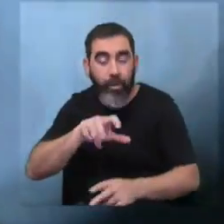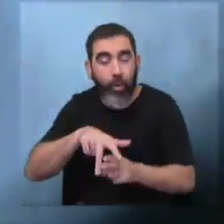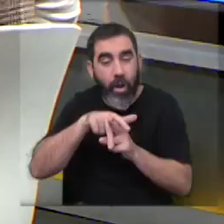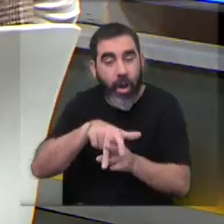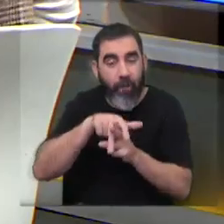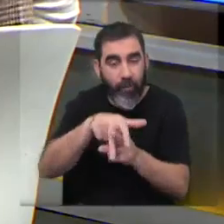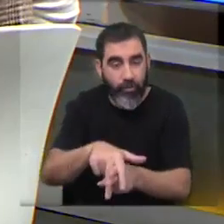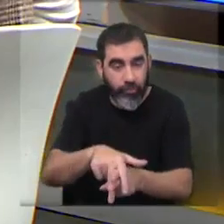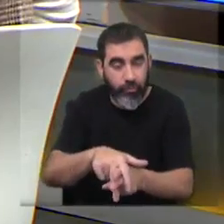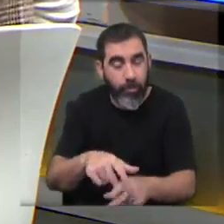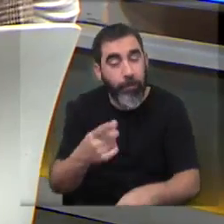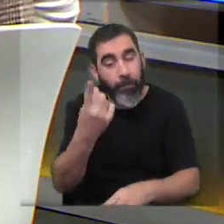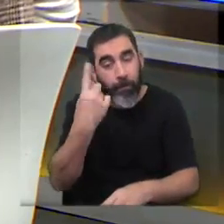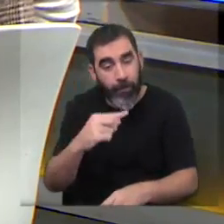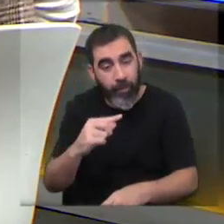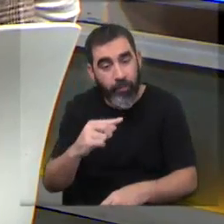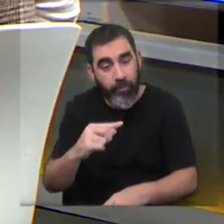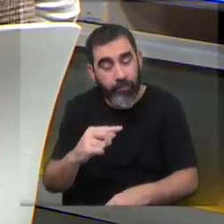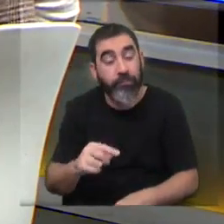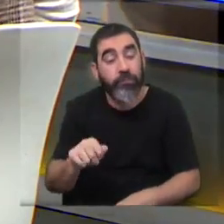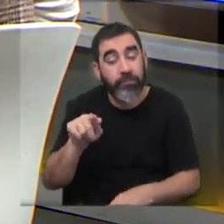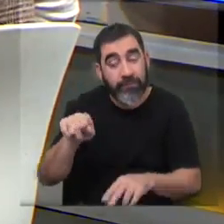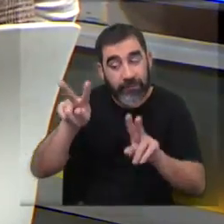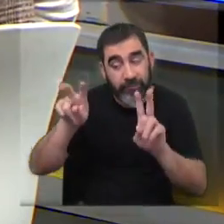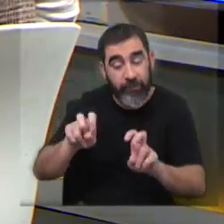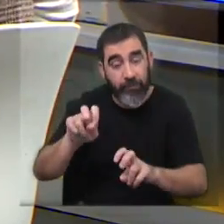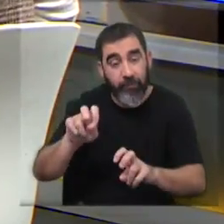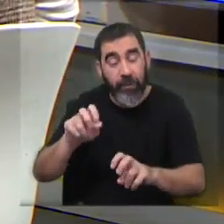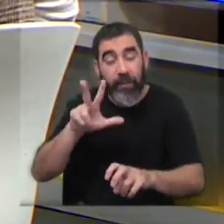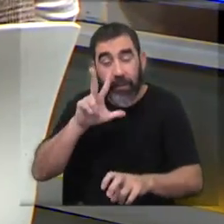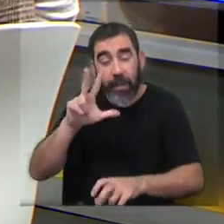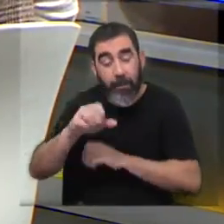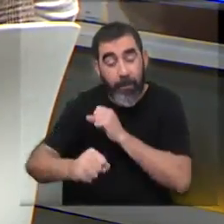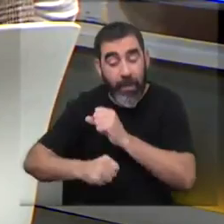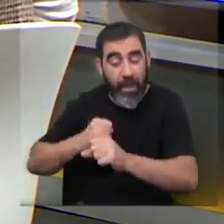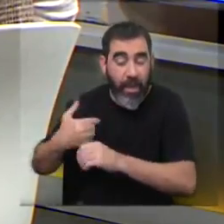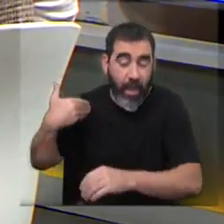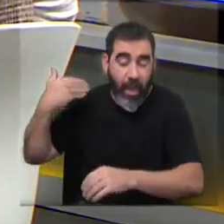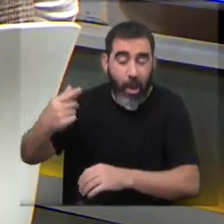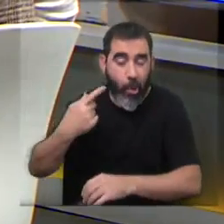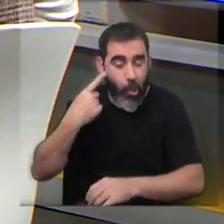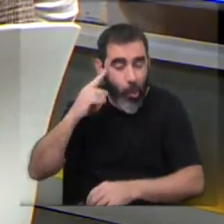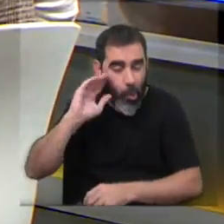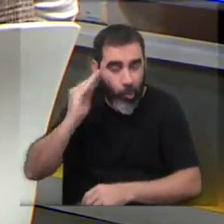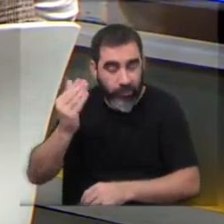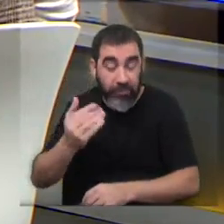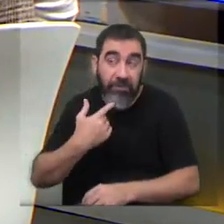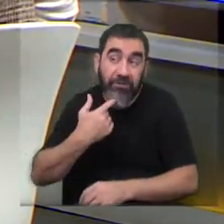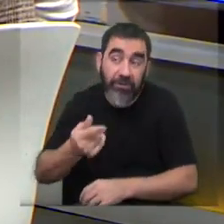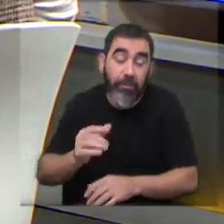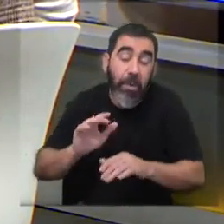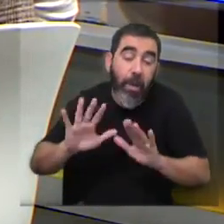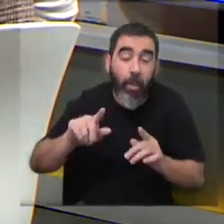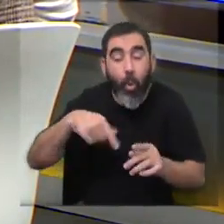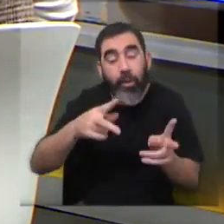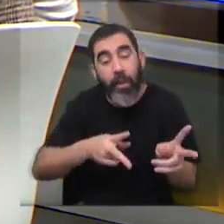equinos. De todos modos, uno, justamente basándose en estos 3.000 años de conocimiento, puede pensar que si esto funciona, tal vez se abra otra etapa.